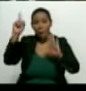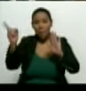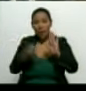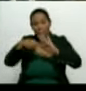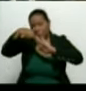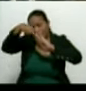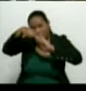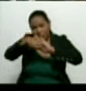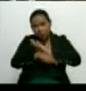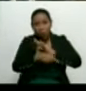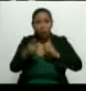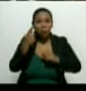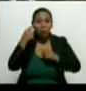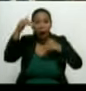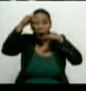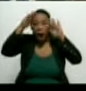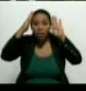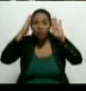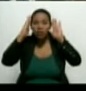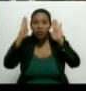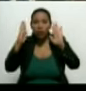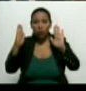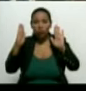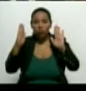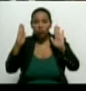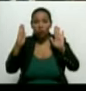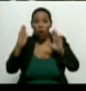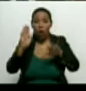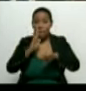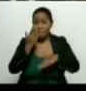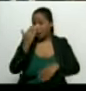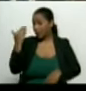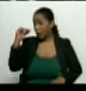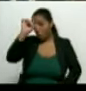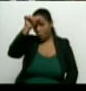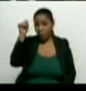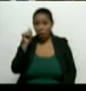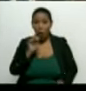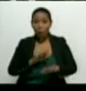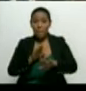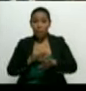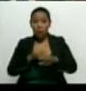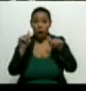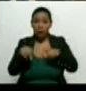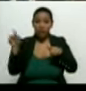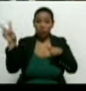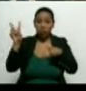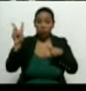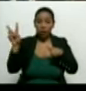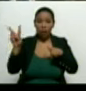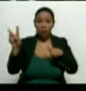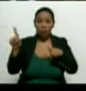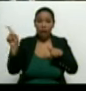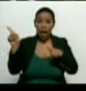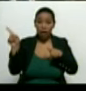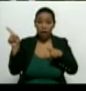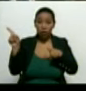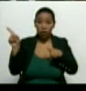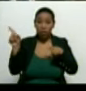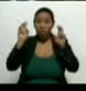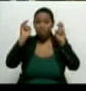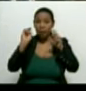y prestarle mucha atención. Lo ocurrido este pasado domingo 22 de octubre en nuestro país fue una consulta interna de